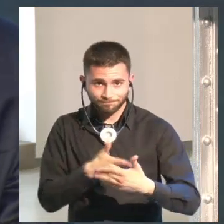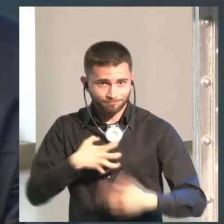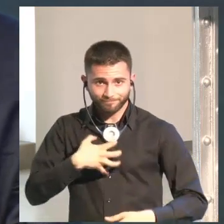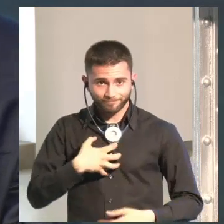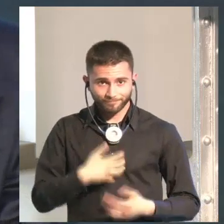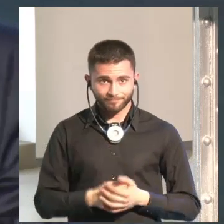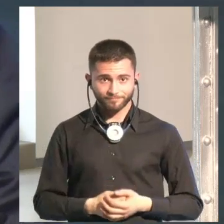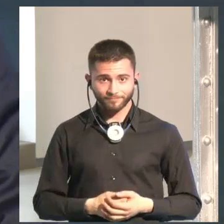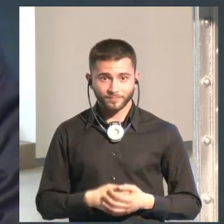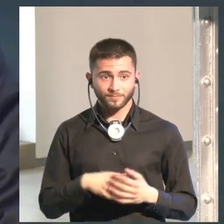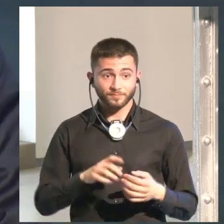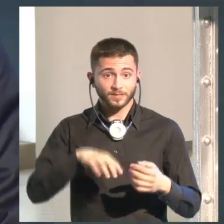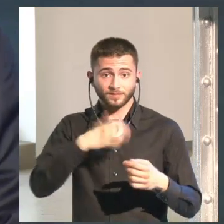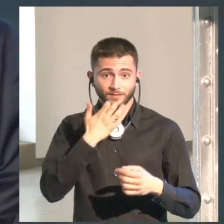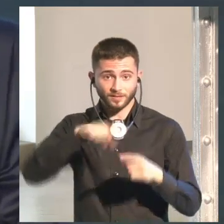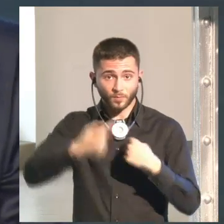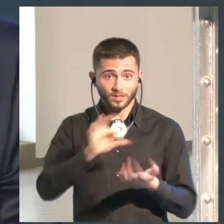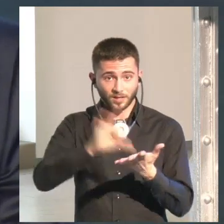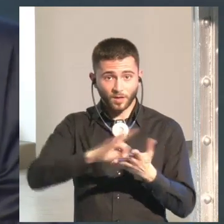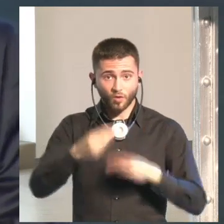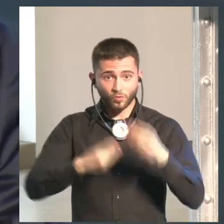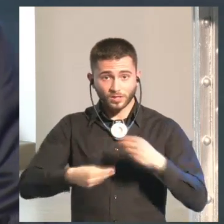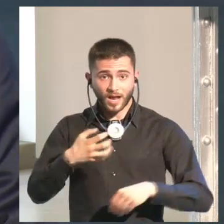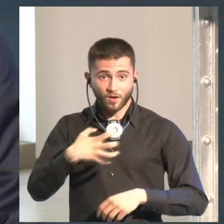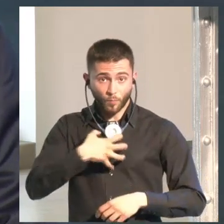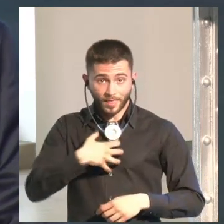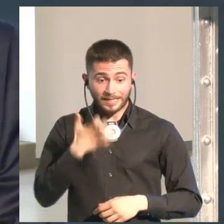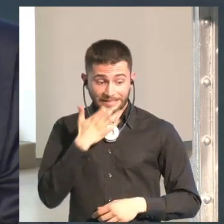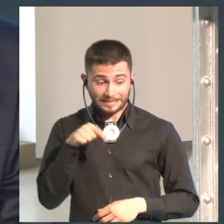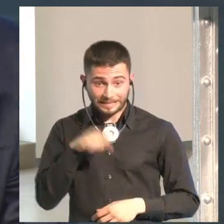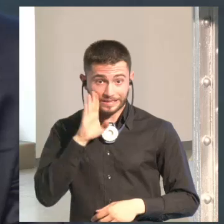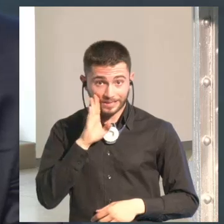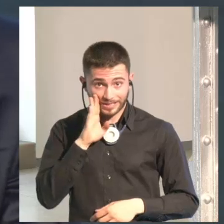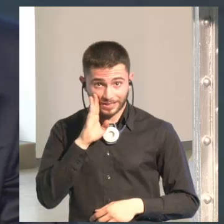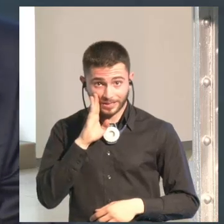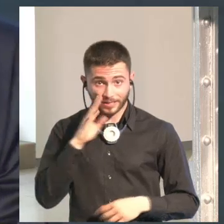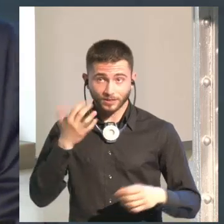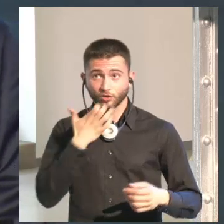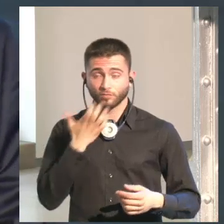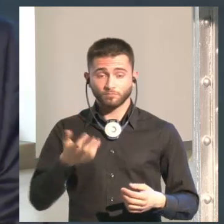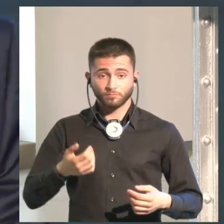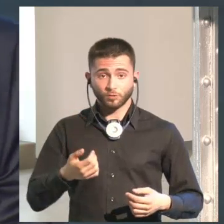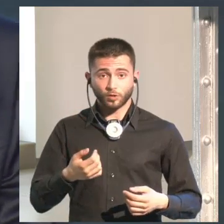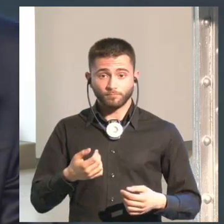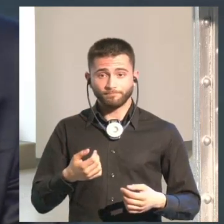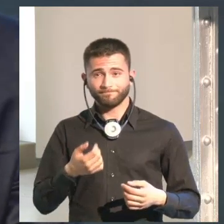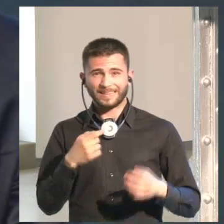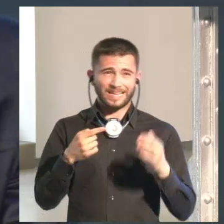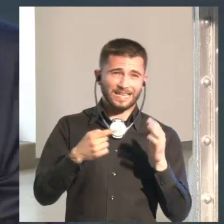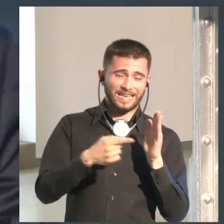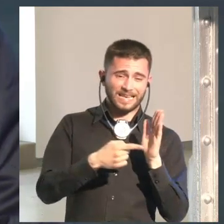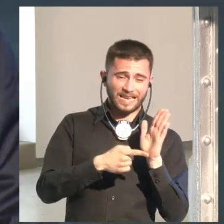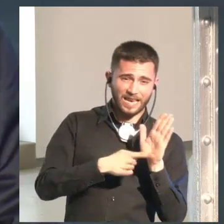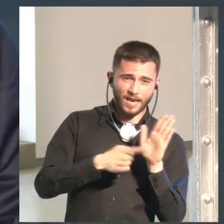lo contrario no pueden utilizar el servicio. Y cuando esto pasa, en definitiva, uno está permitiendo, legitimando de alguna manera